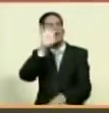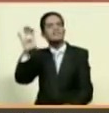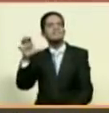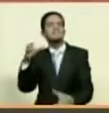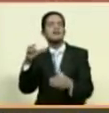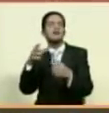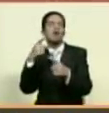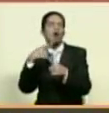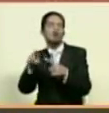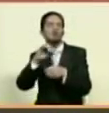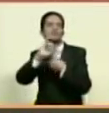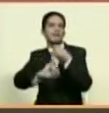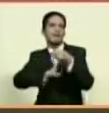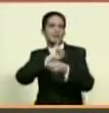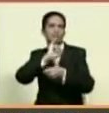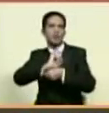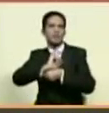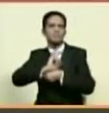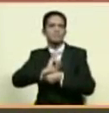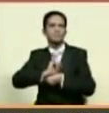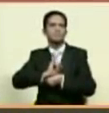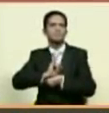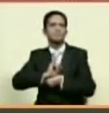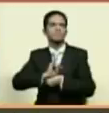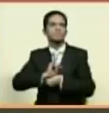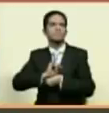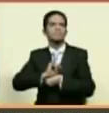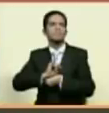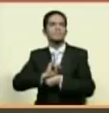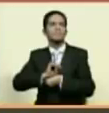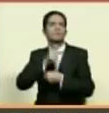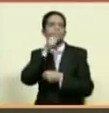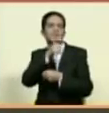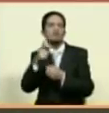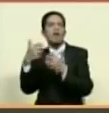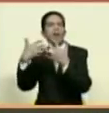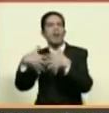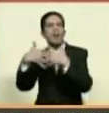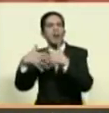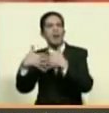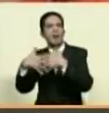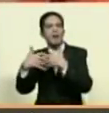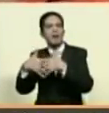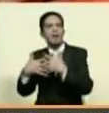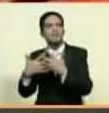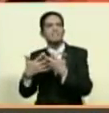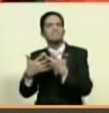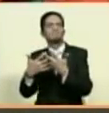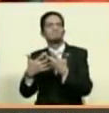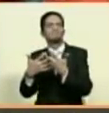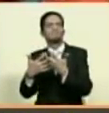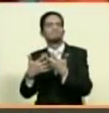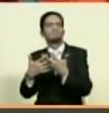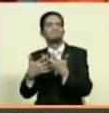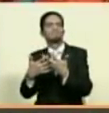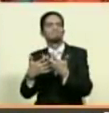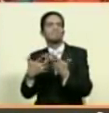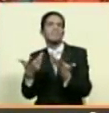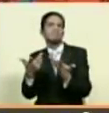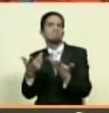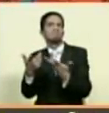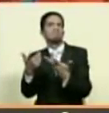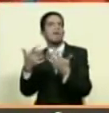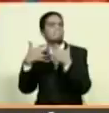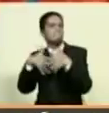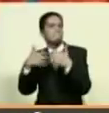internacionales, empresas que tienen de alguna manera intereses en otros países, hemos